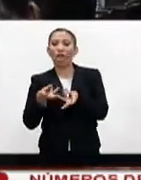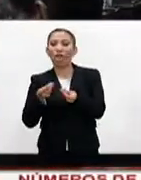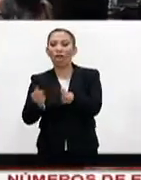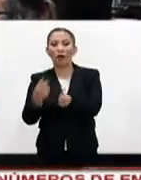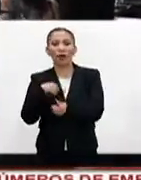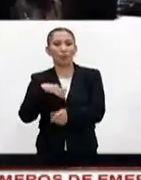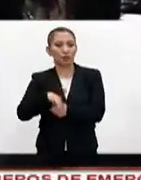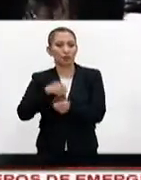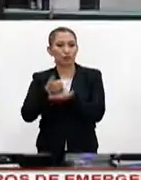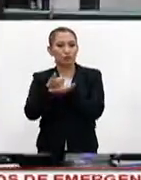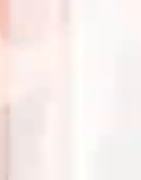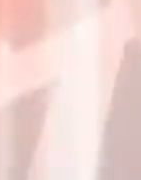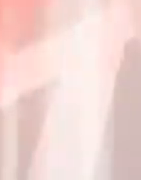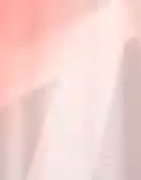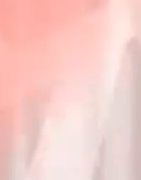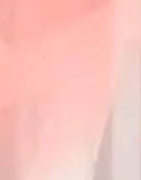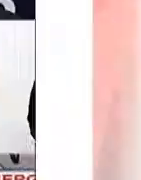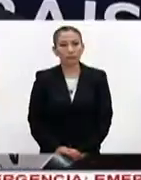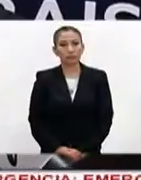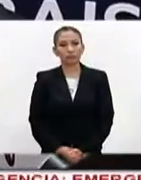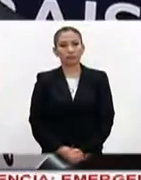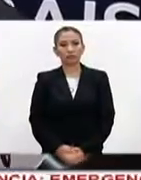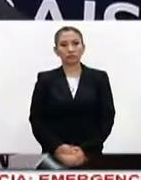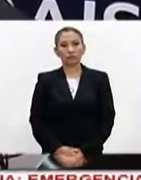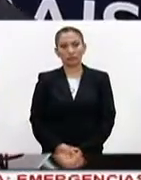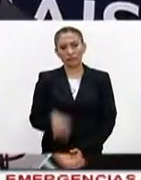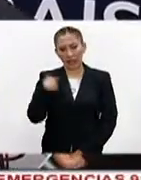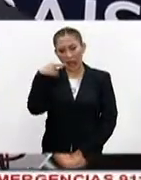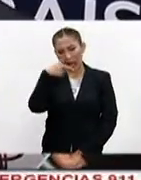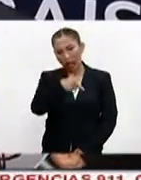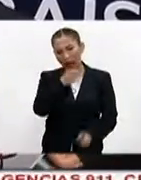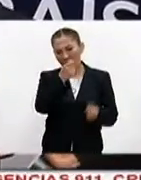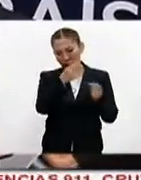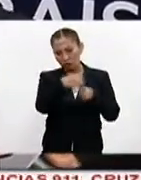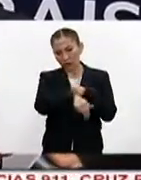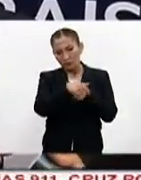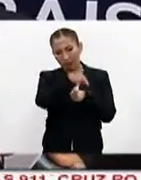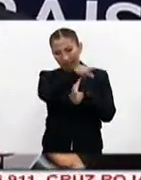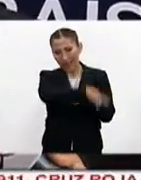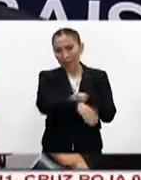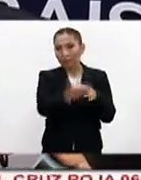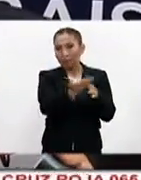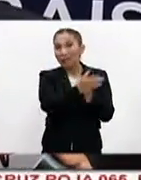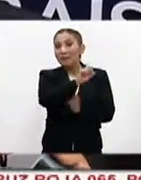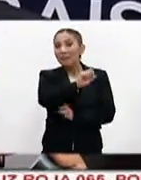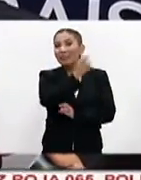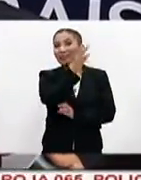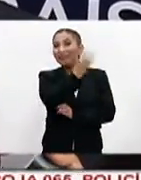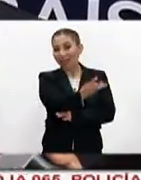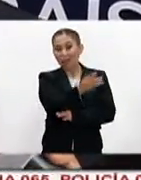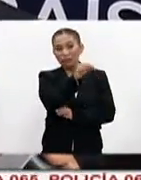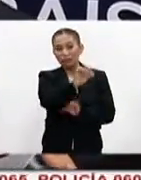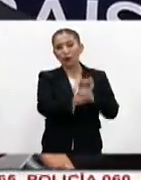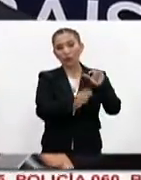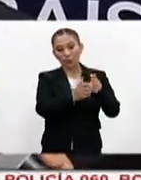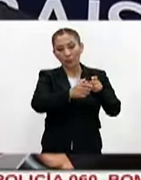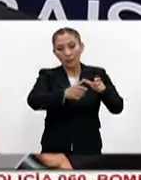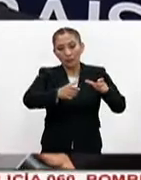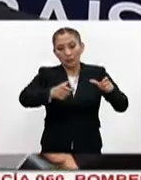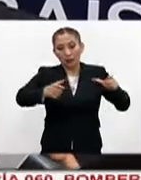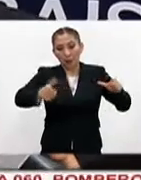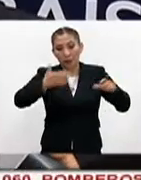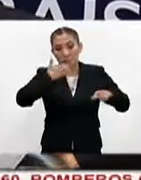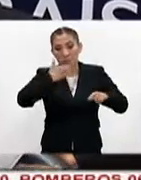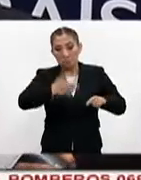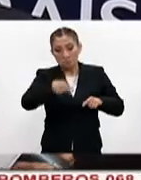fines electorales. Hay datos duros que demuestran que el ramo 23 ha ido creciendo, que esto no ha